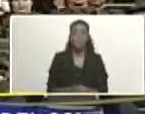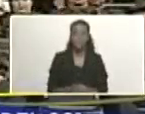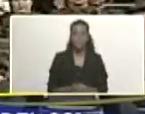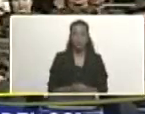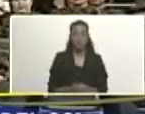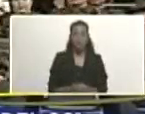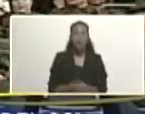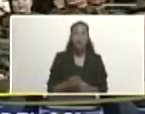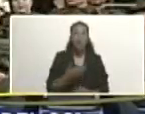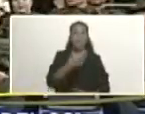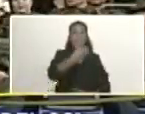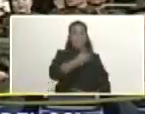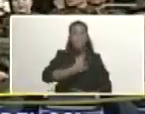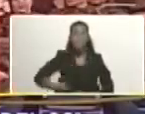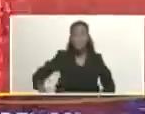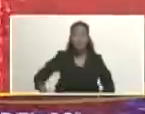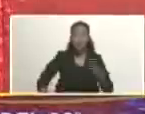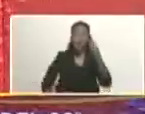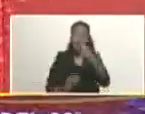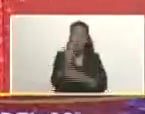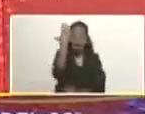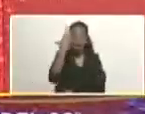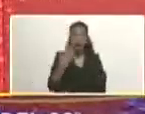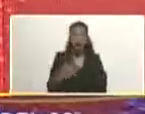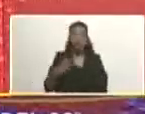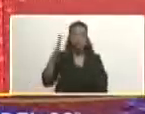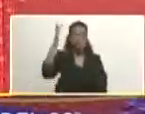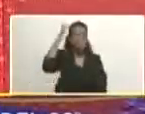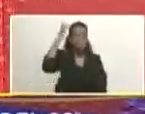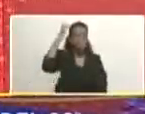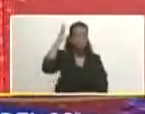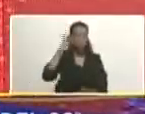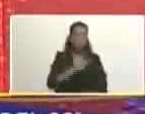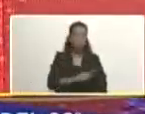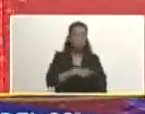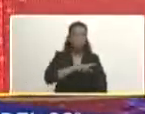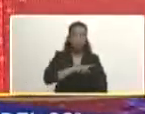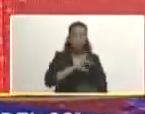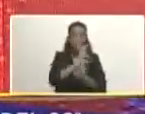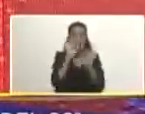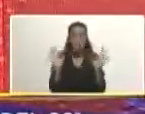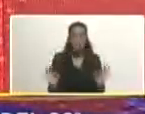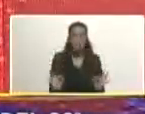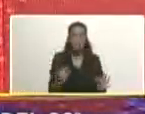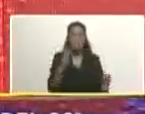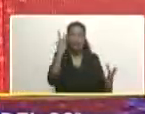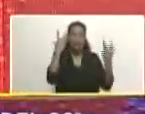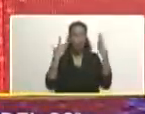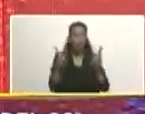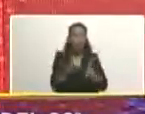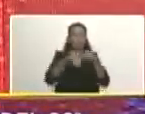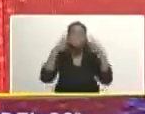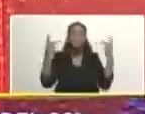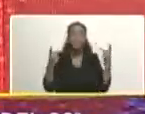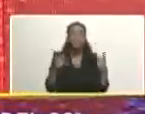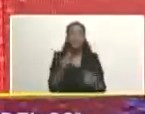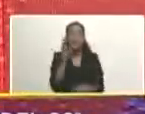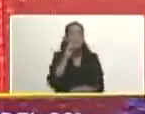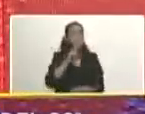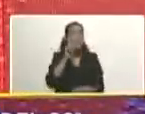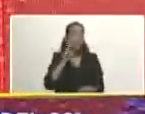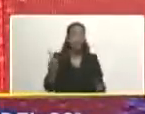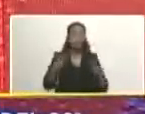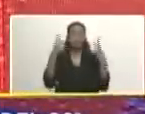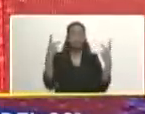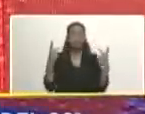En lo militar, con la creación de un falso positivo que pueda generar una matriz de opinión orientada a desprestigiar a la